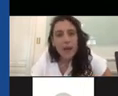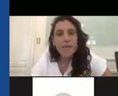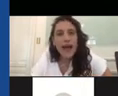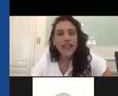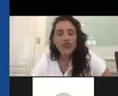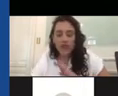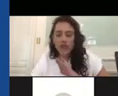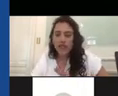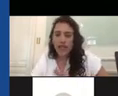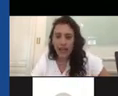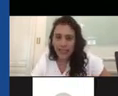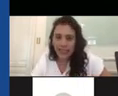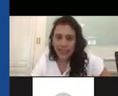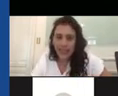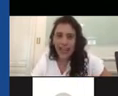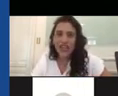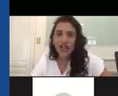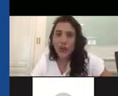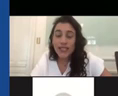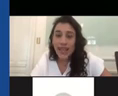todos los que se registren en